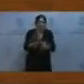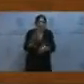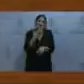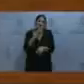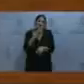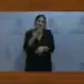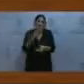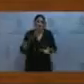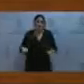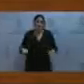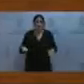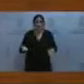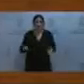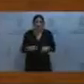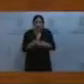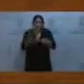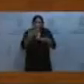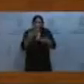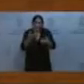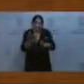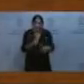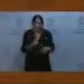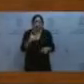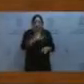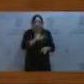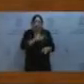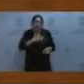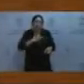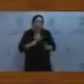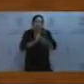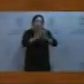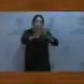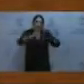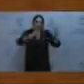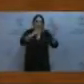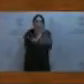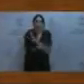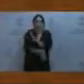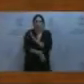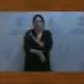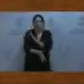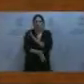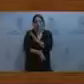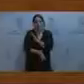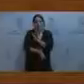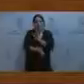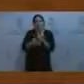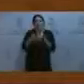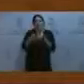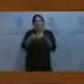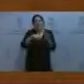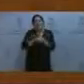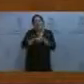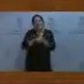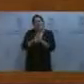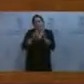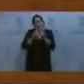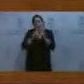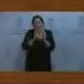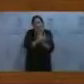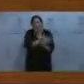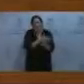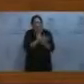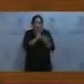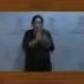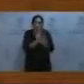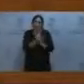consejera. Y bueno, a mí sí me gustaría que aclare usted y explique todos esos desmanes de gestión y que traiga un